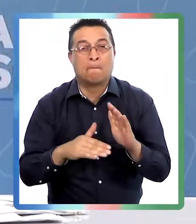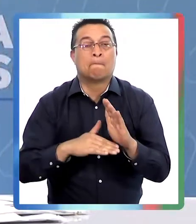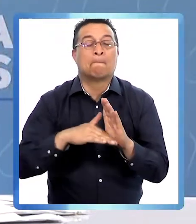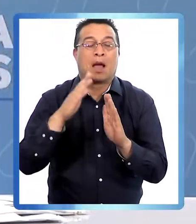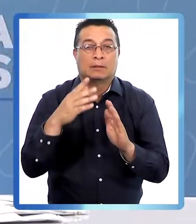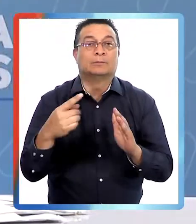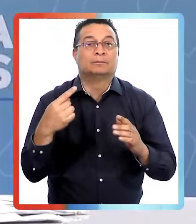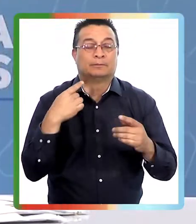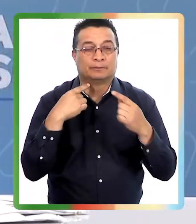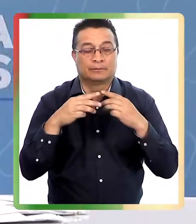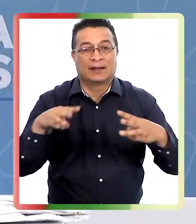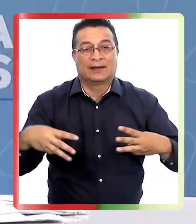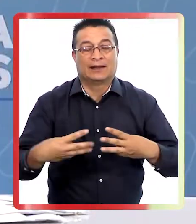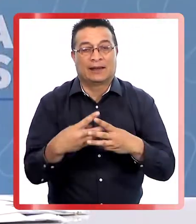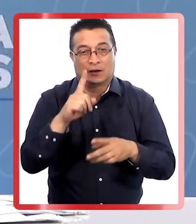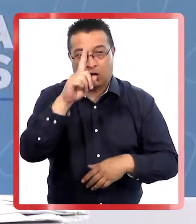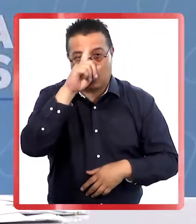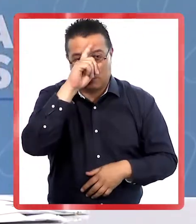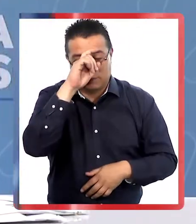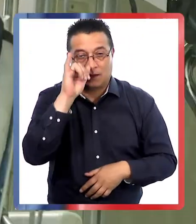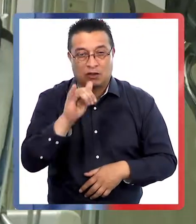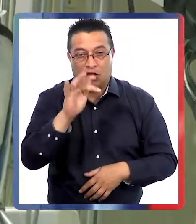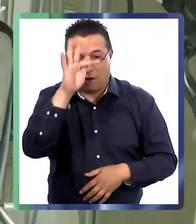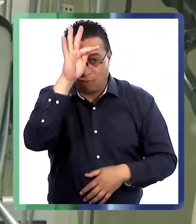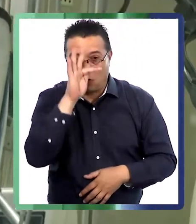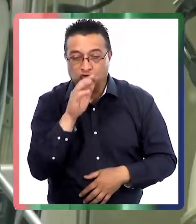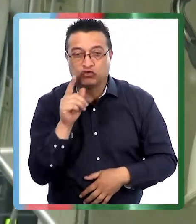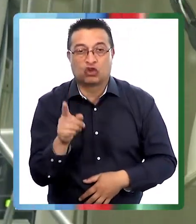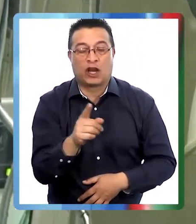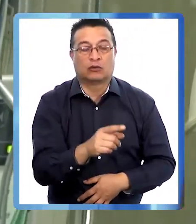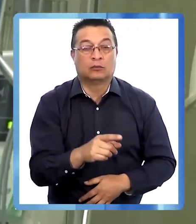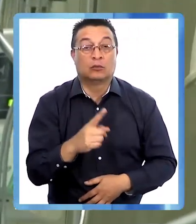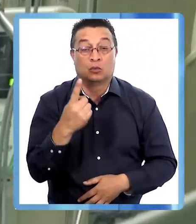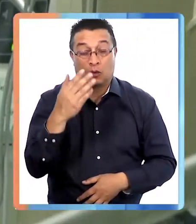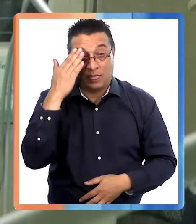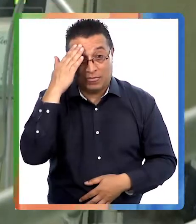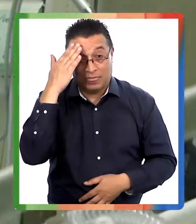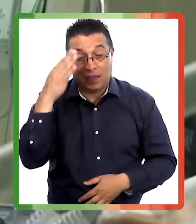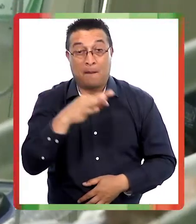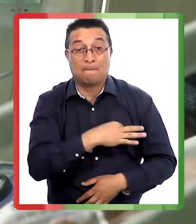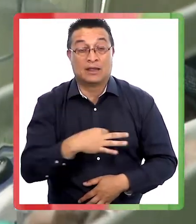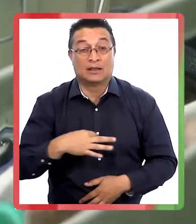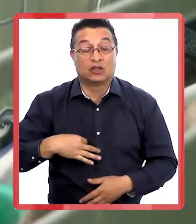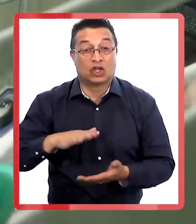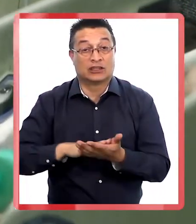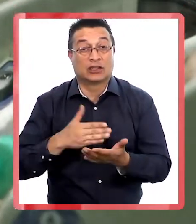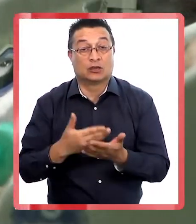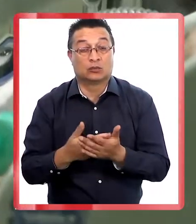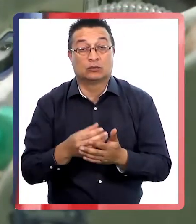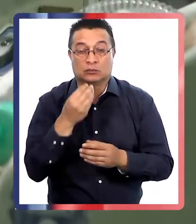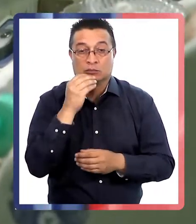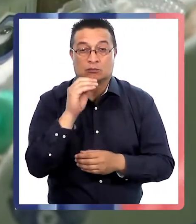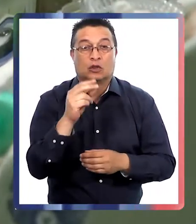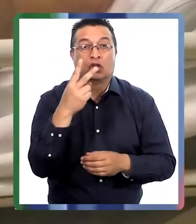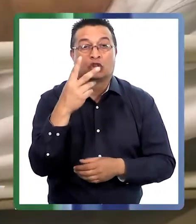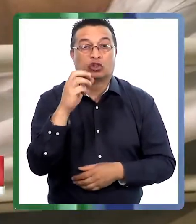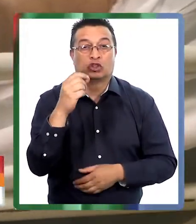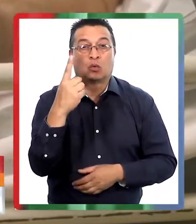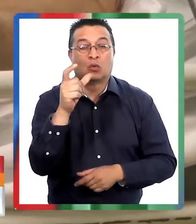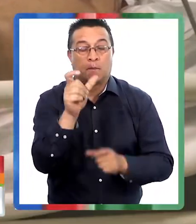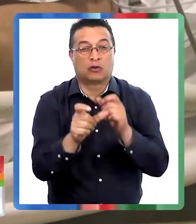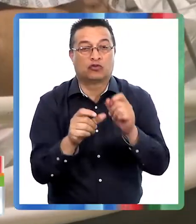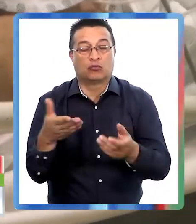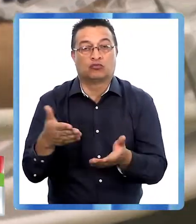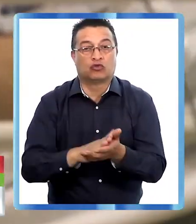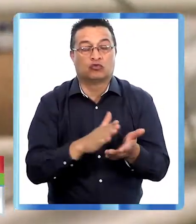mayor en la red hospitalaria y en sus funcionarios. En el último día, el Ministerio de Salud reportó 201 personas